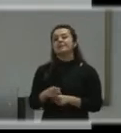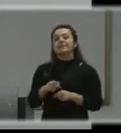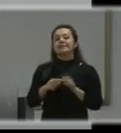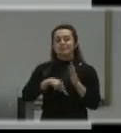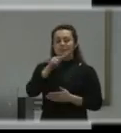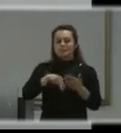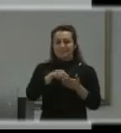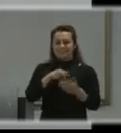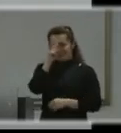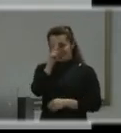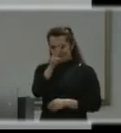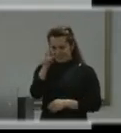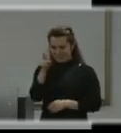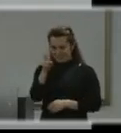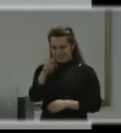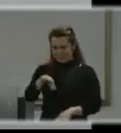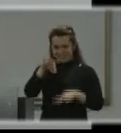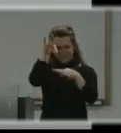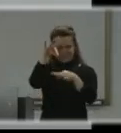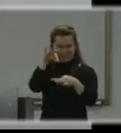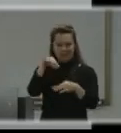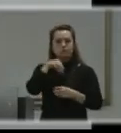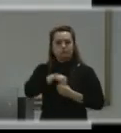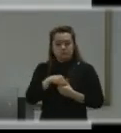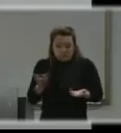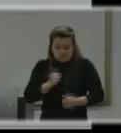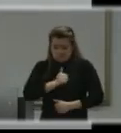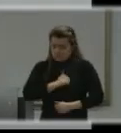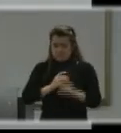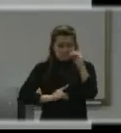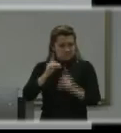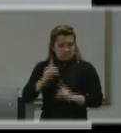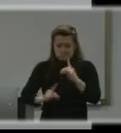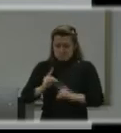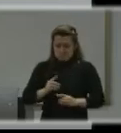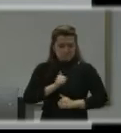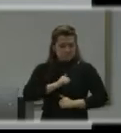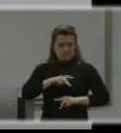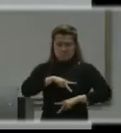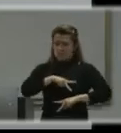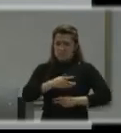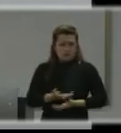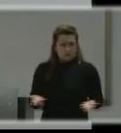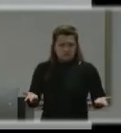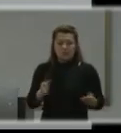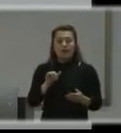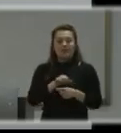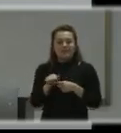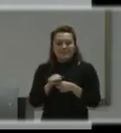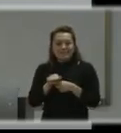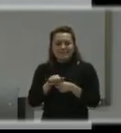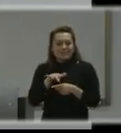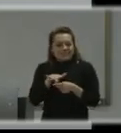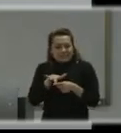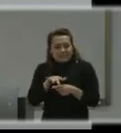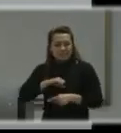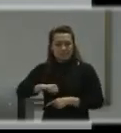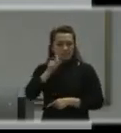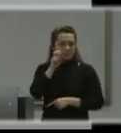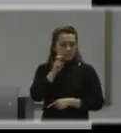vemos el respeto a la dignidad inherente, la autonomía y la libertad de tomar las propias decisiones, que es central para el ejercicio de los derechos sexuales y